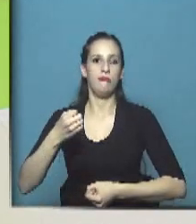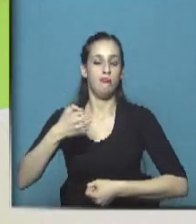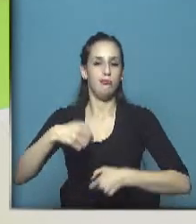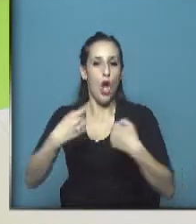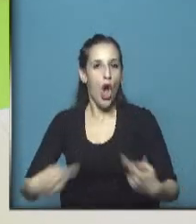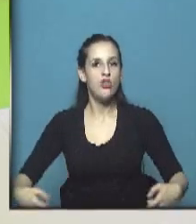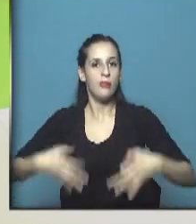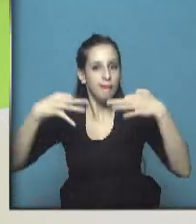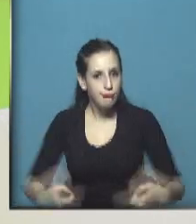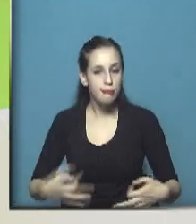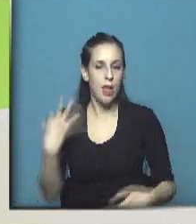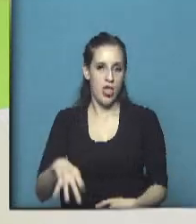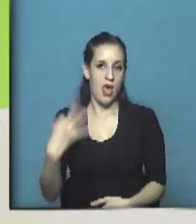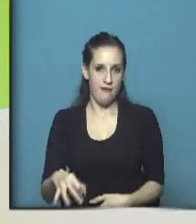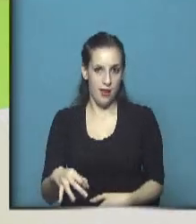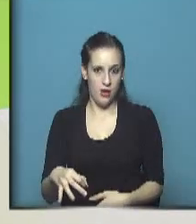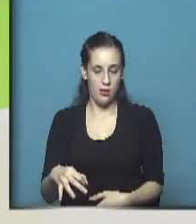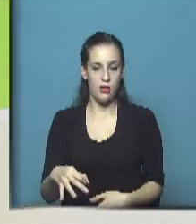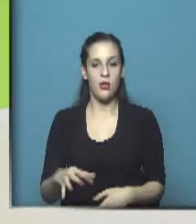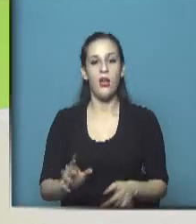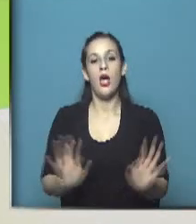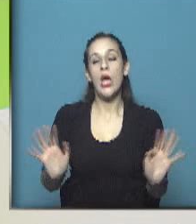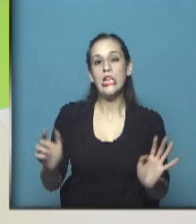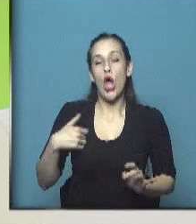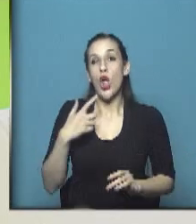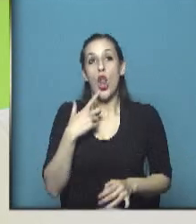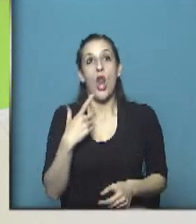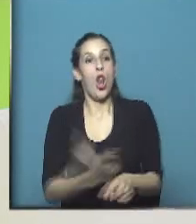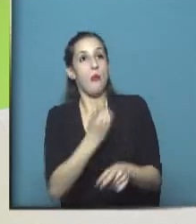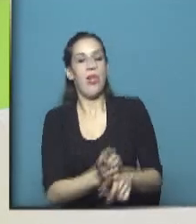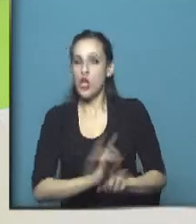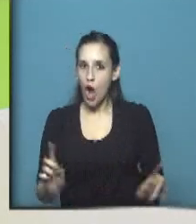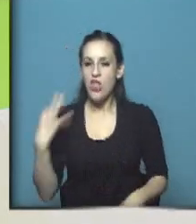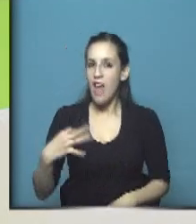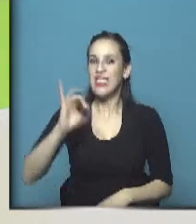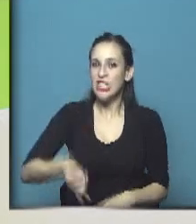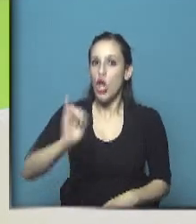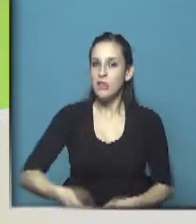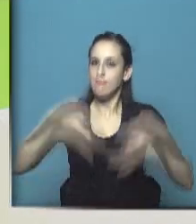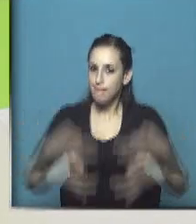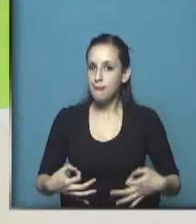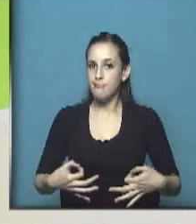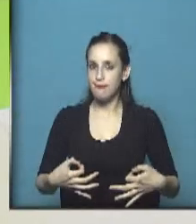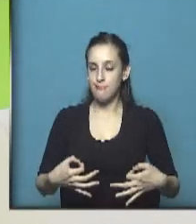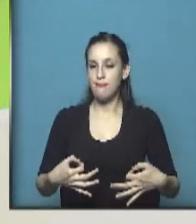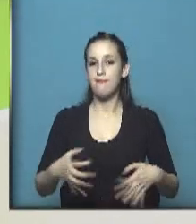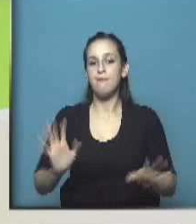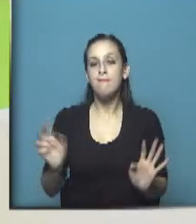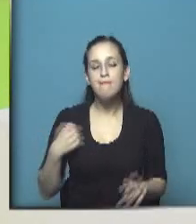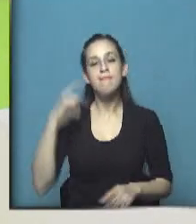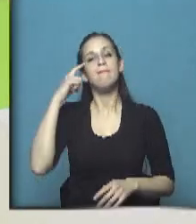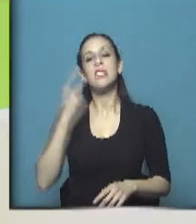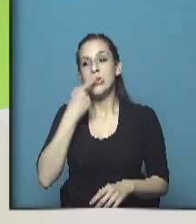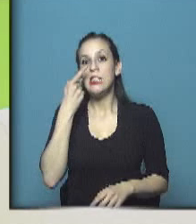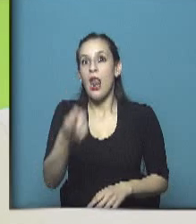más allá de que si puedo cumplirlas, ¿no? Entonces, no puedo decir que no puedo. Debo hacerlas, de alguna manera debo hacerlas. Pero a mí lo más interesante